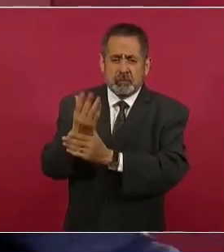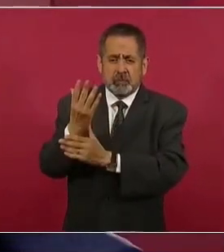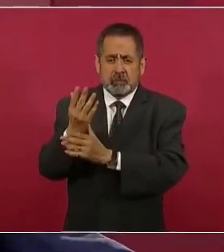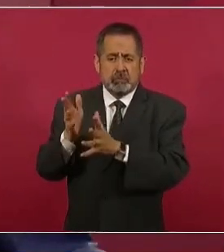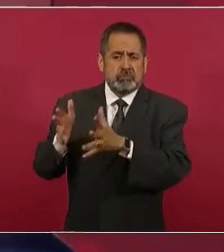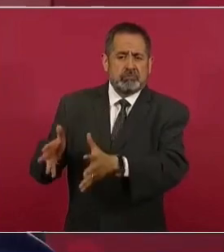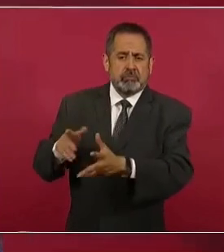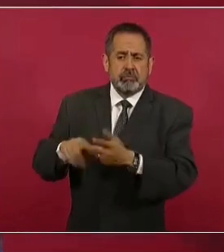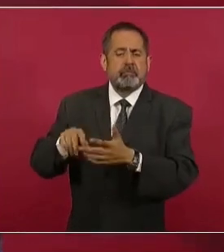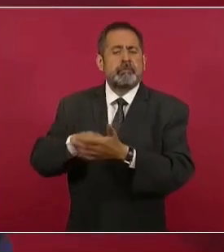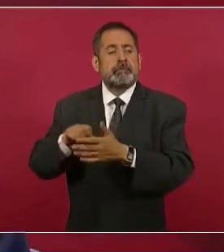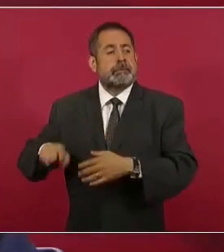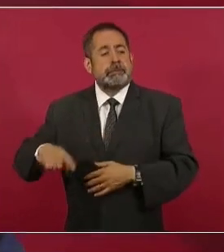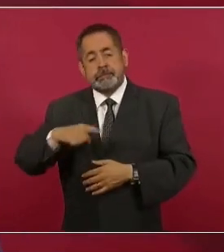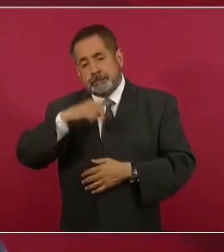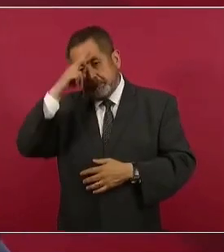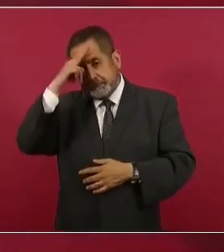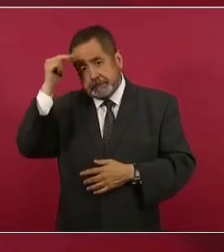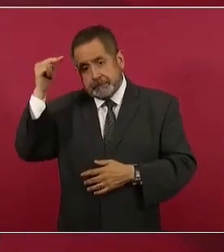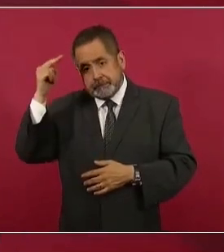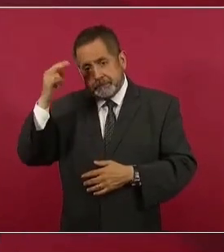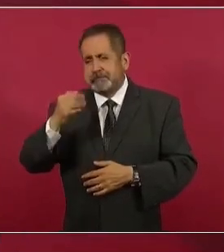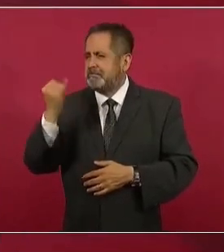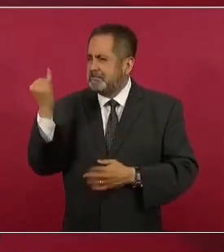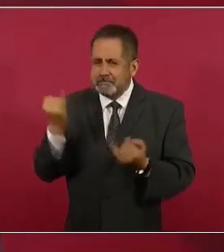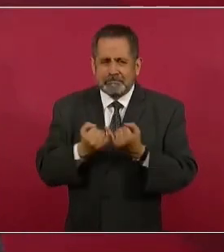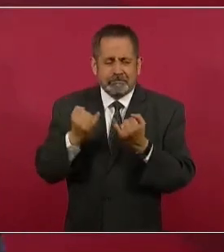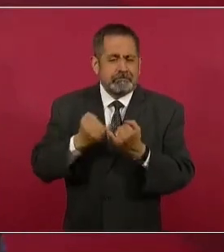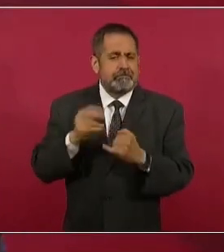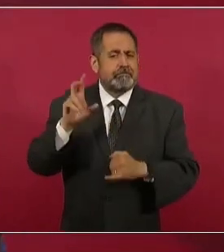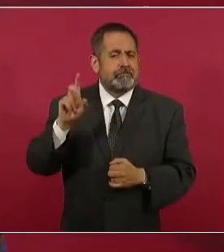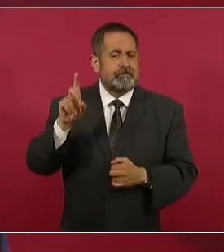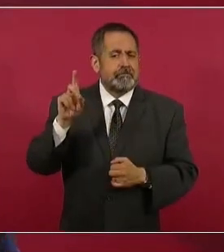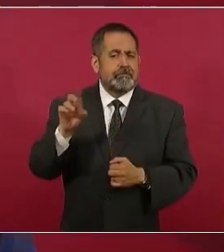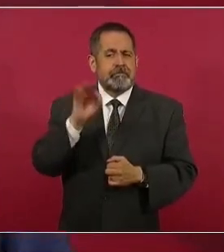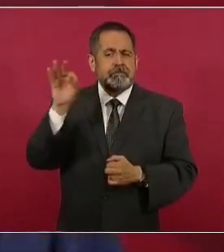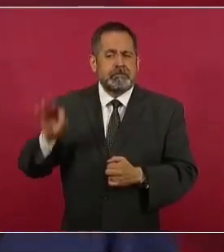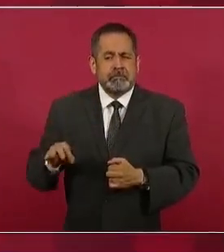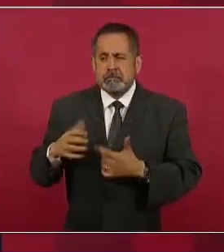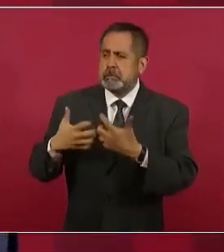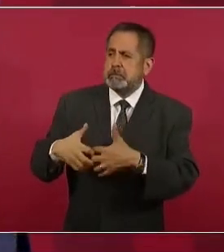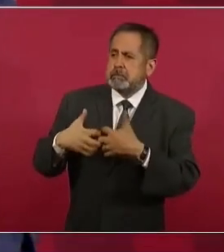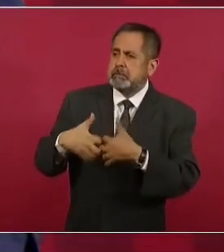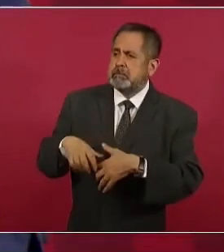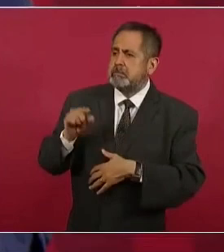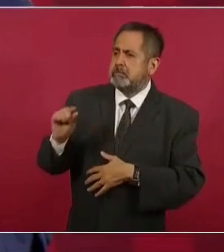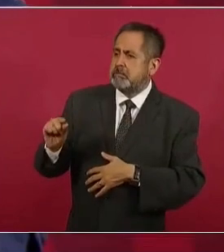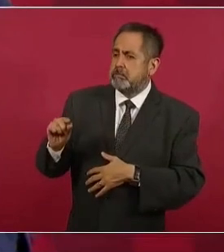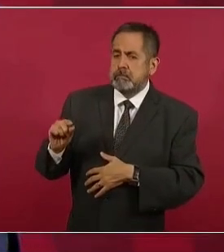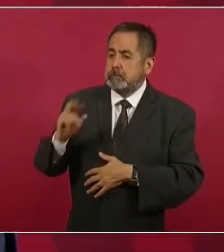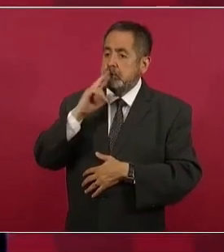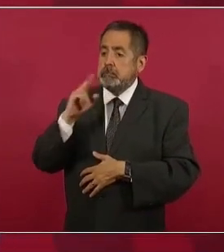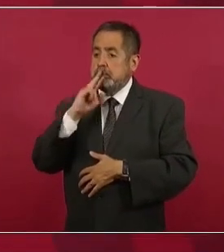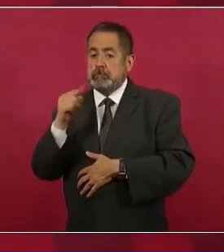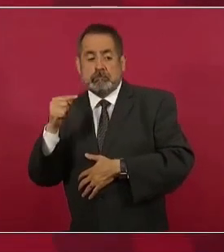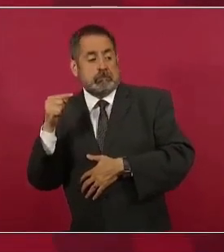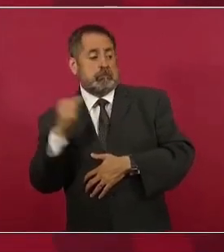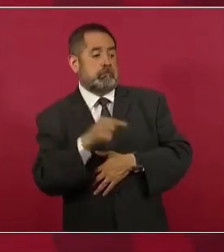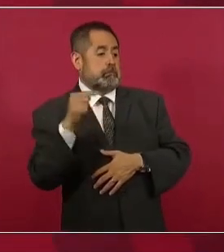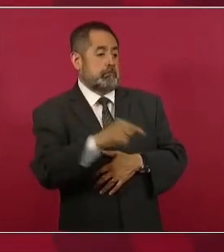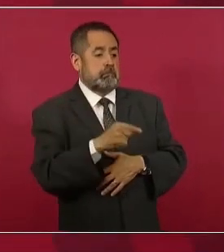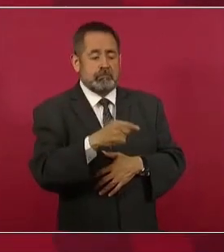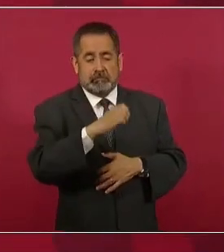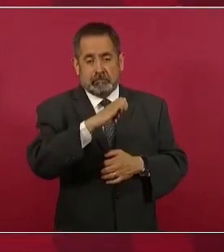de Nayarit, 30% de su capacidad, para darle preferencia a las